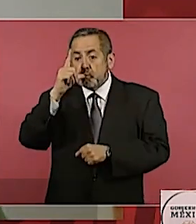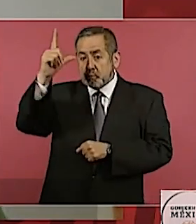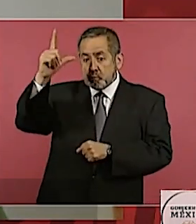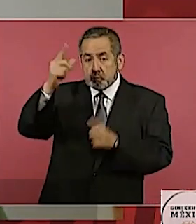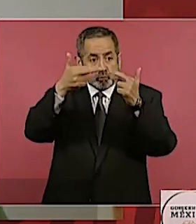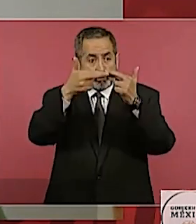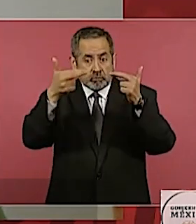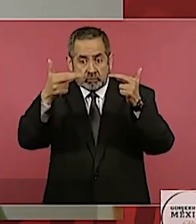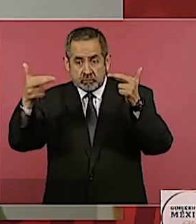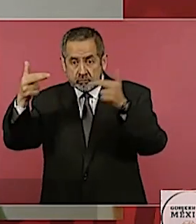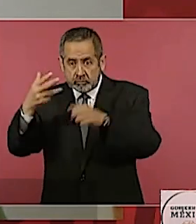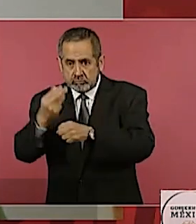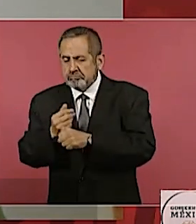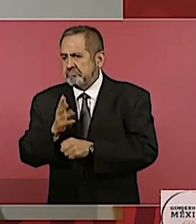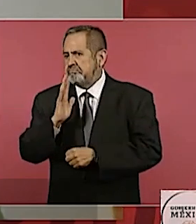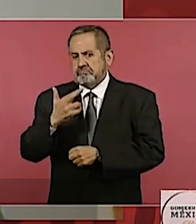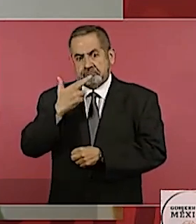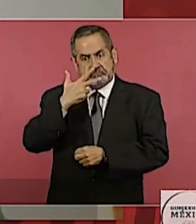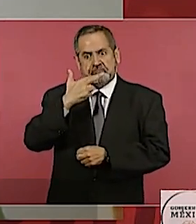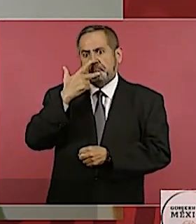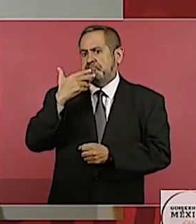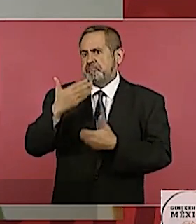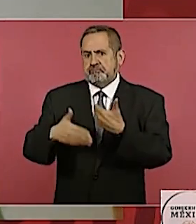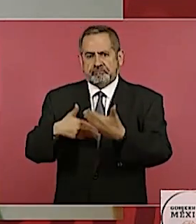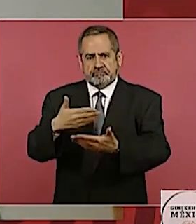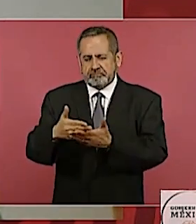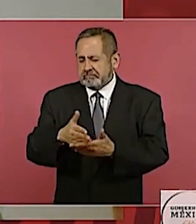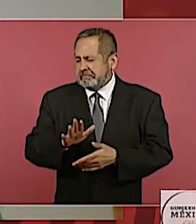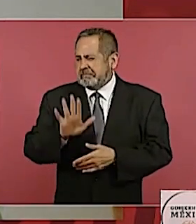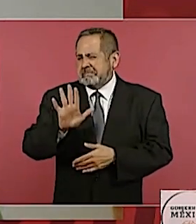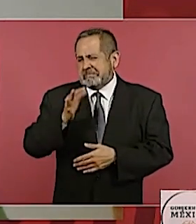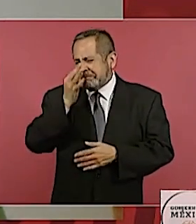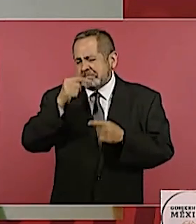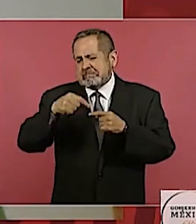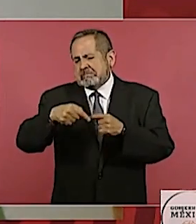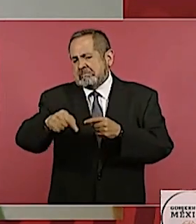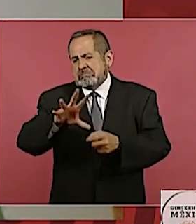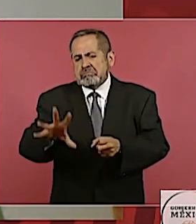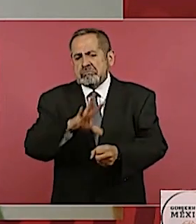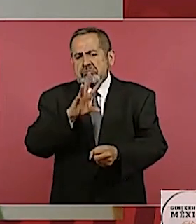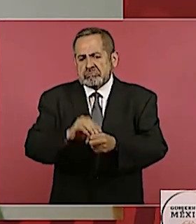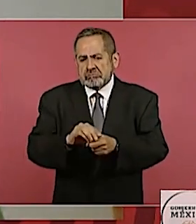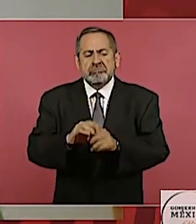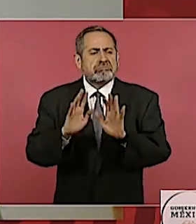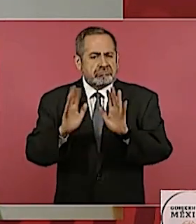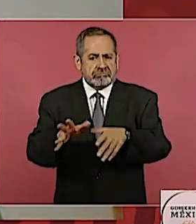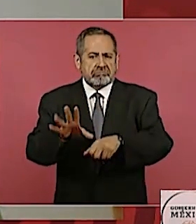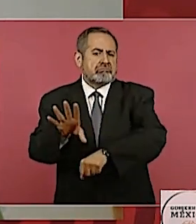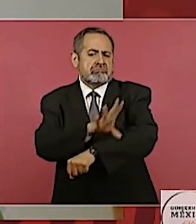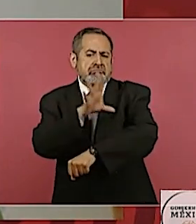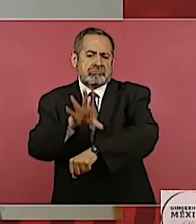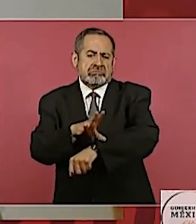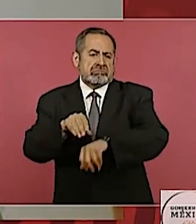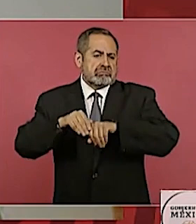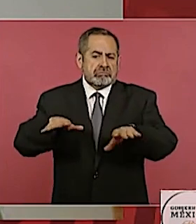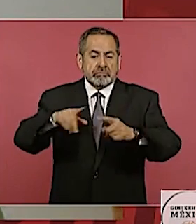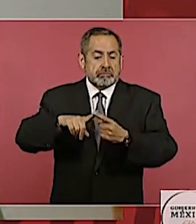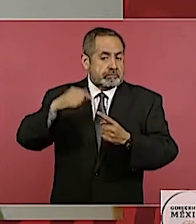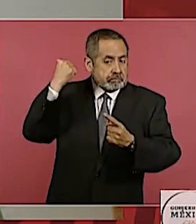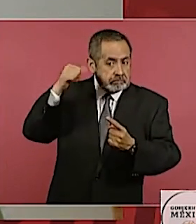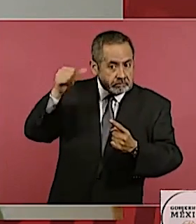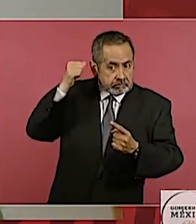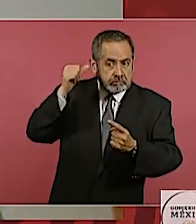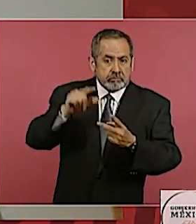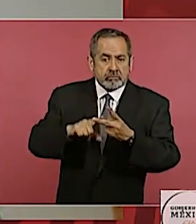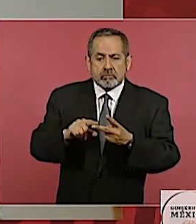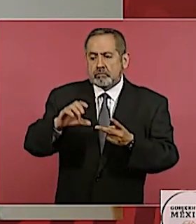Superior muy avanzado señor presidente casi en su totalidad tenemos el servicio eléctrico tanto en Acapulco como